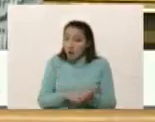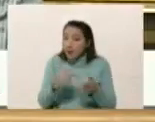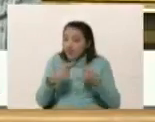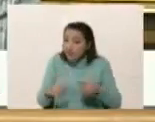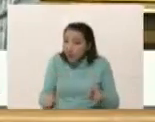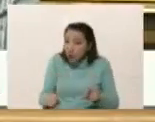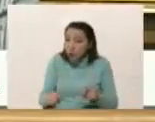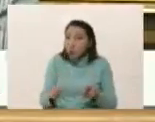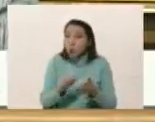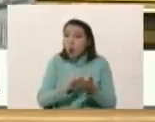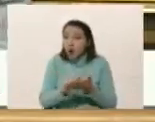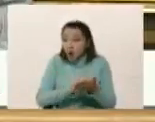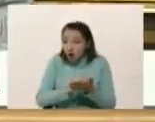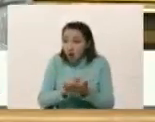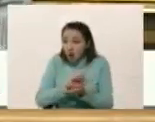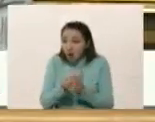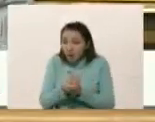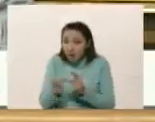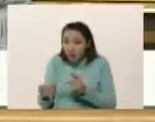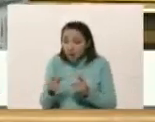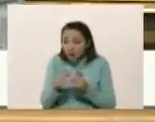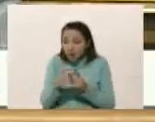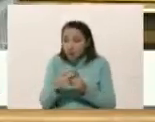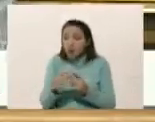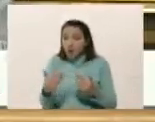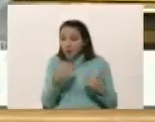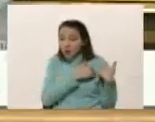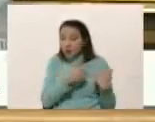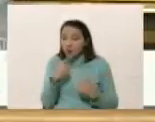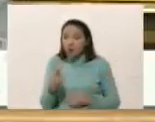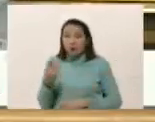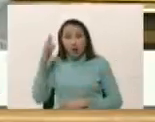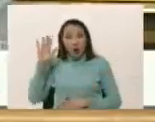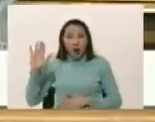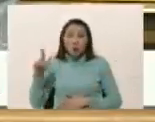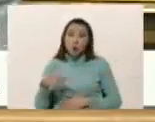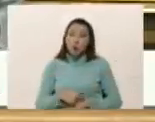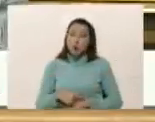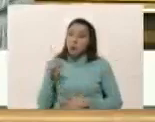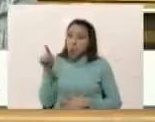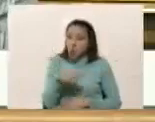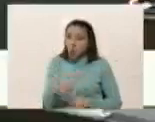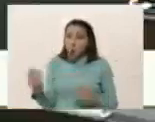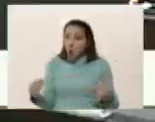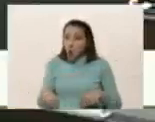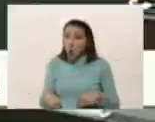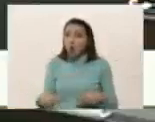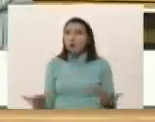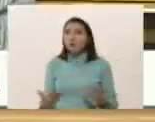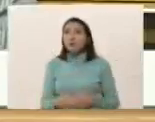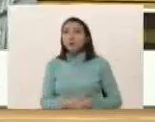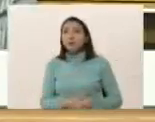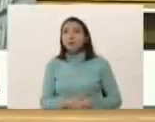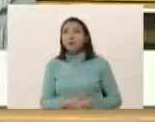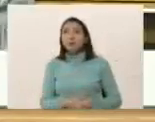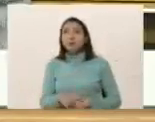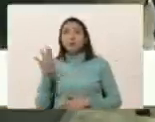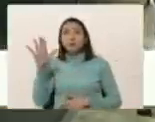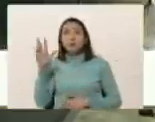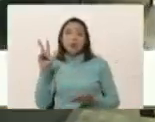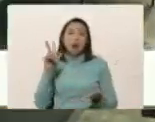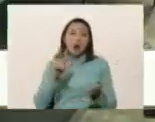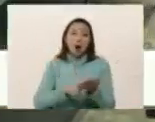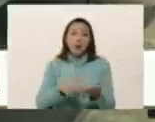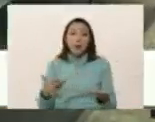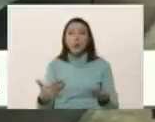responsabilidad penal en el citado artículo los que estén de acuerdo señalaron con la forma de costumbre queda aprobado